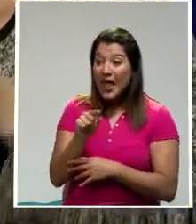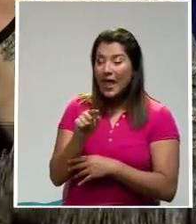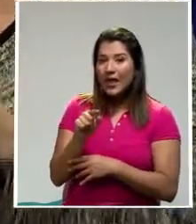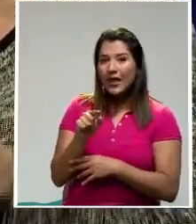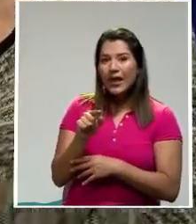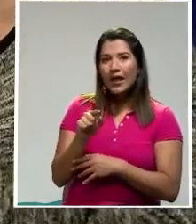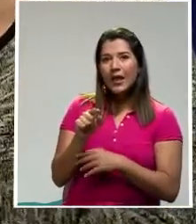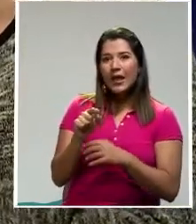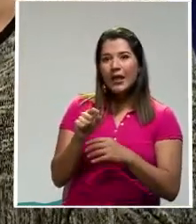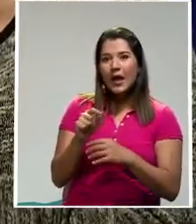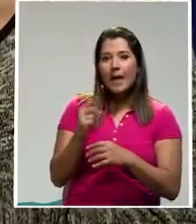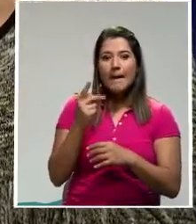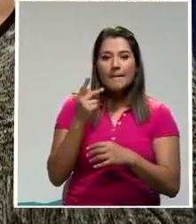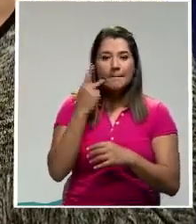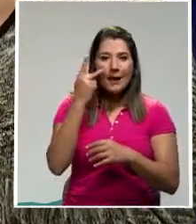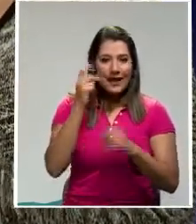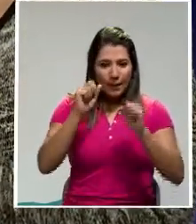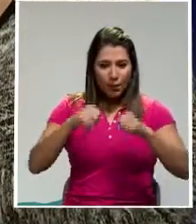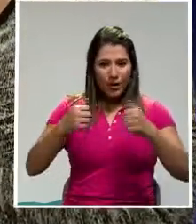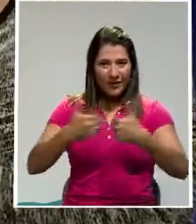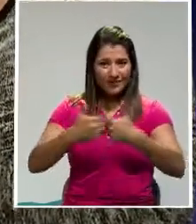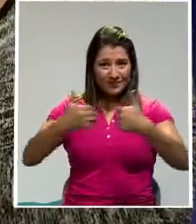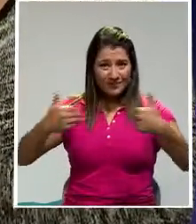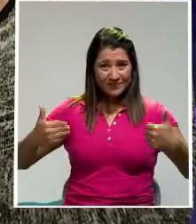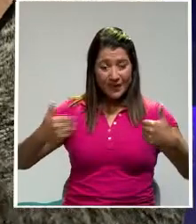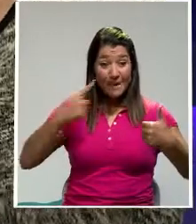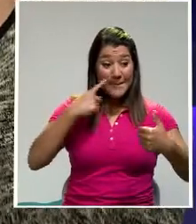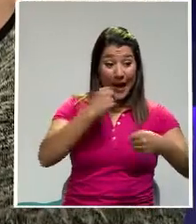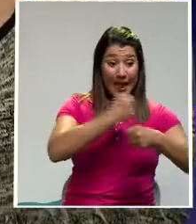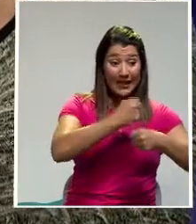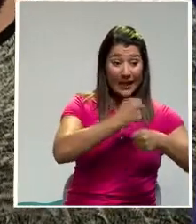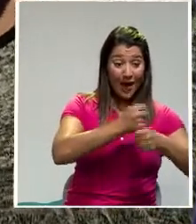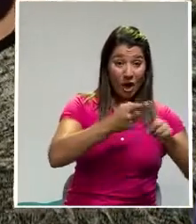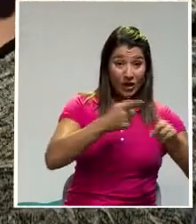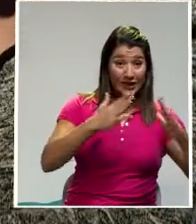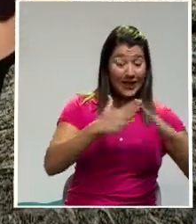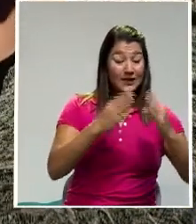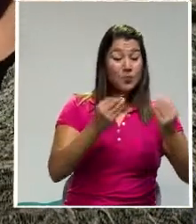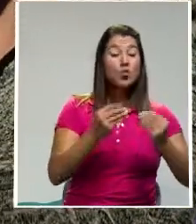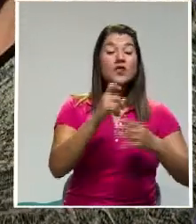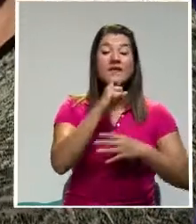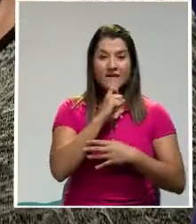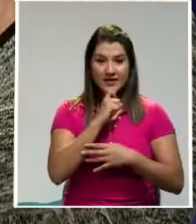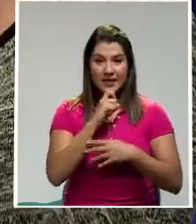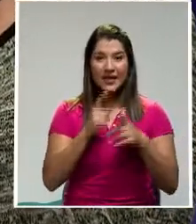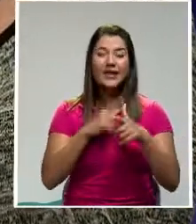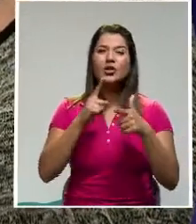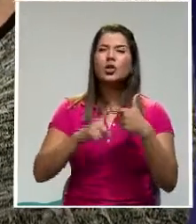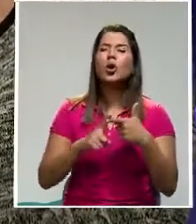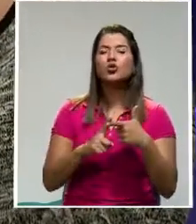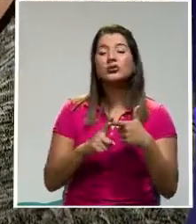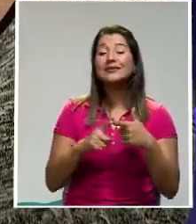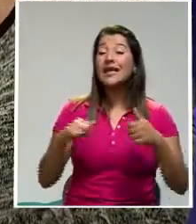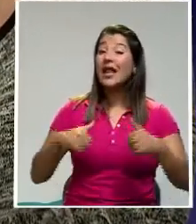aislar, digamos, para teletrabajar, es muy difícil. Entonces, yo diría que uno de los retos más grandes que ha traído